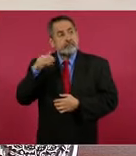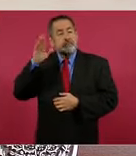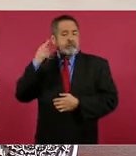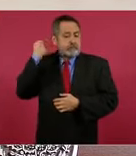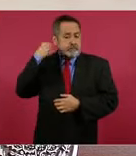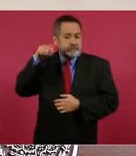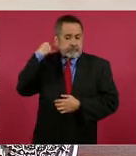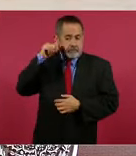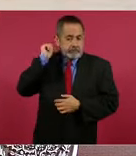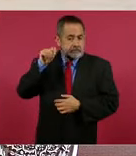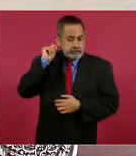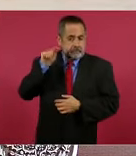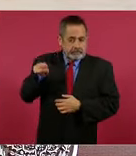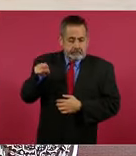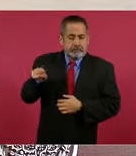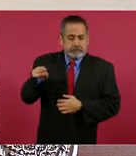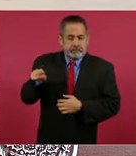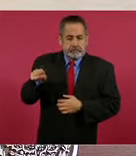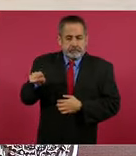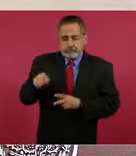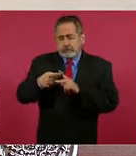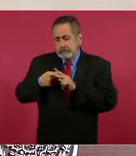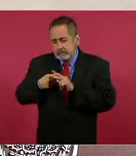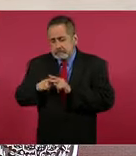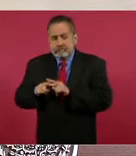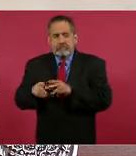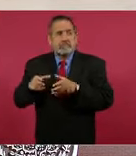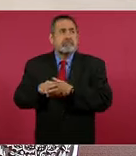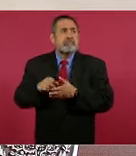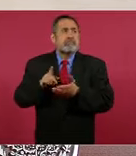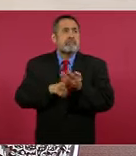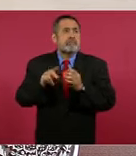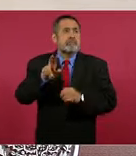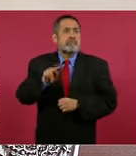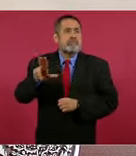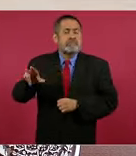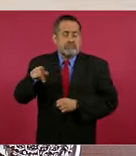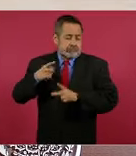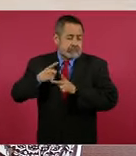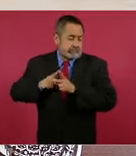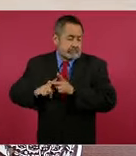Tabasco, cuando empezábamos en el 88,